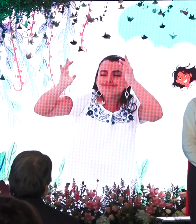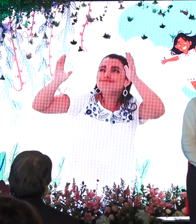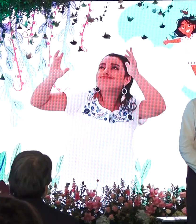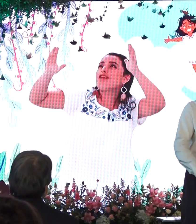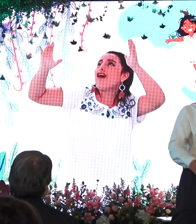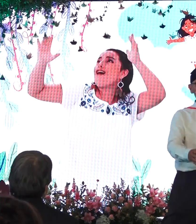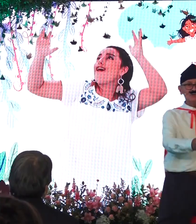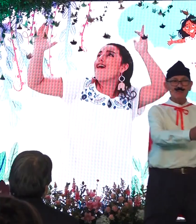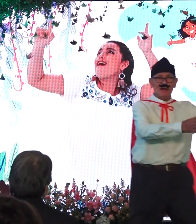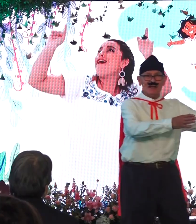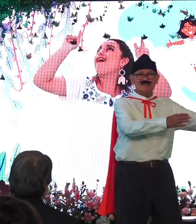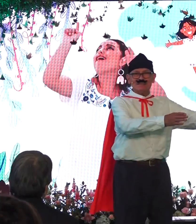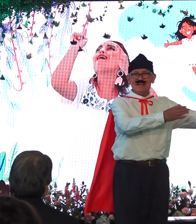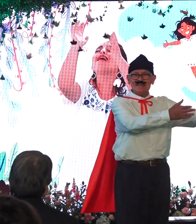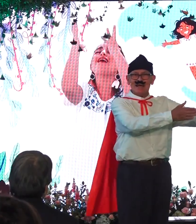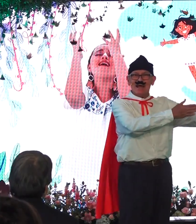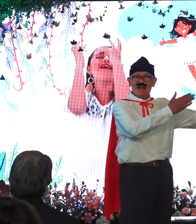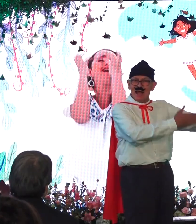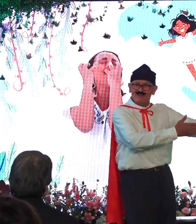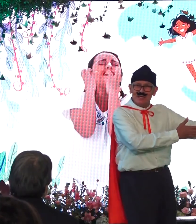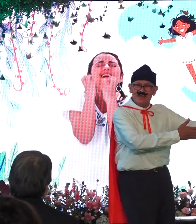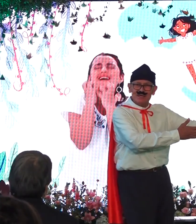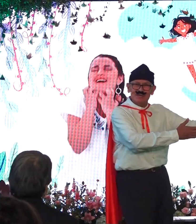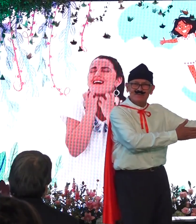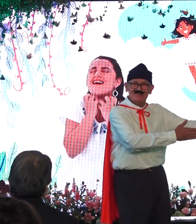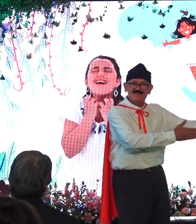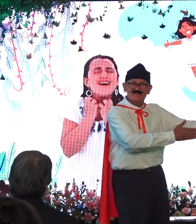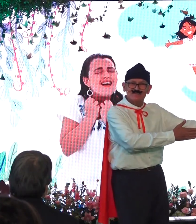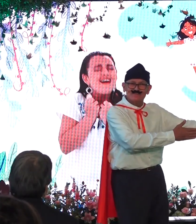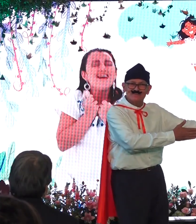soñar juntos, a crecer juntos.